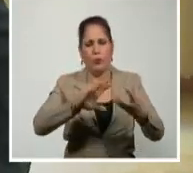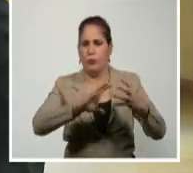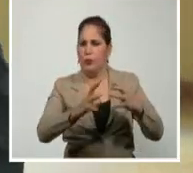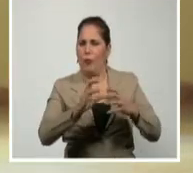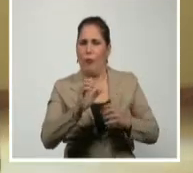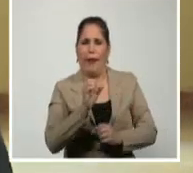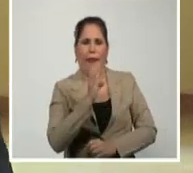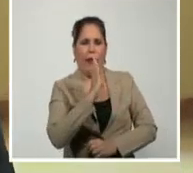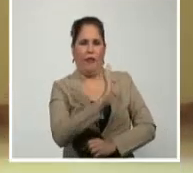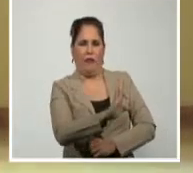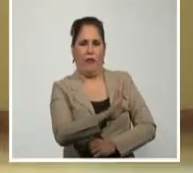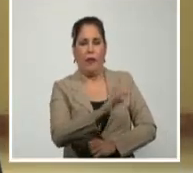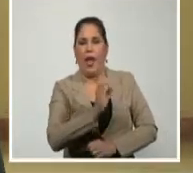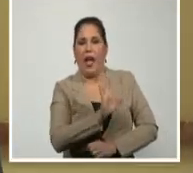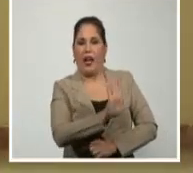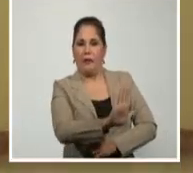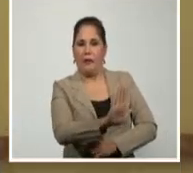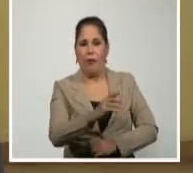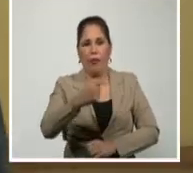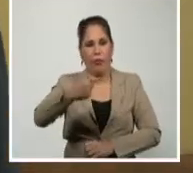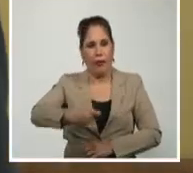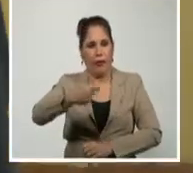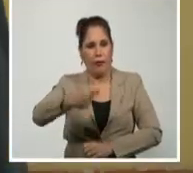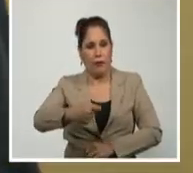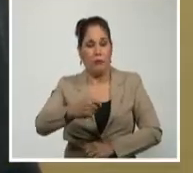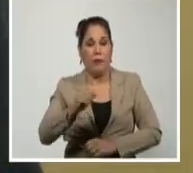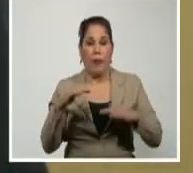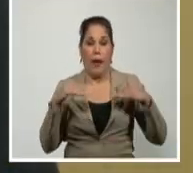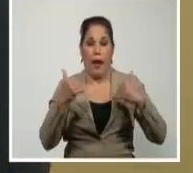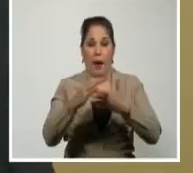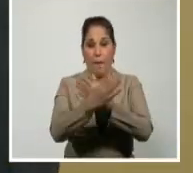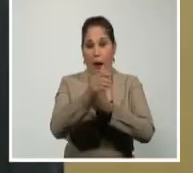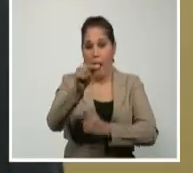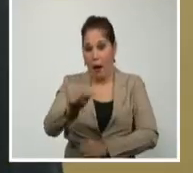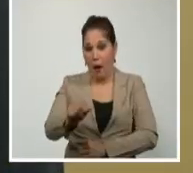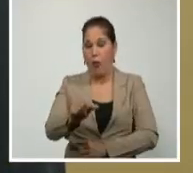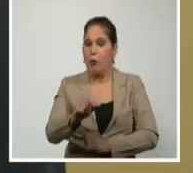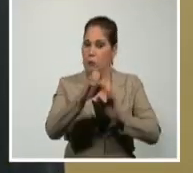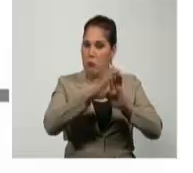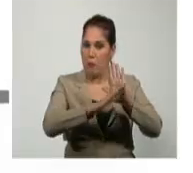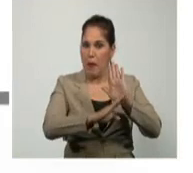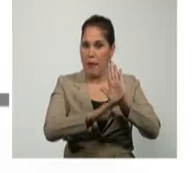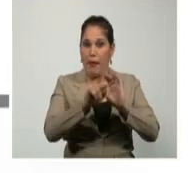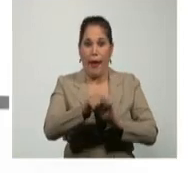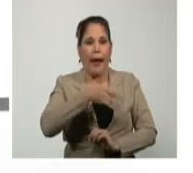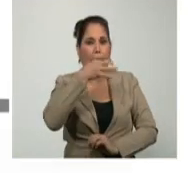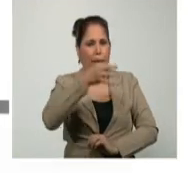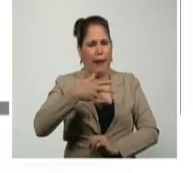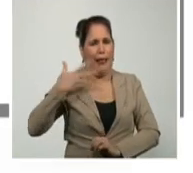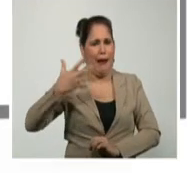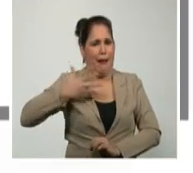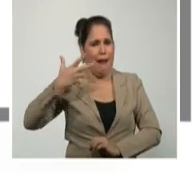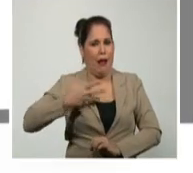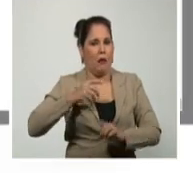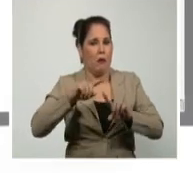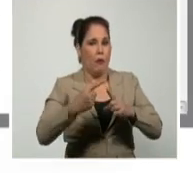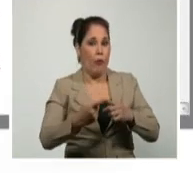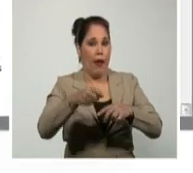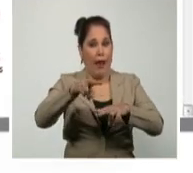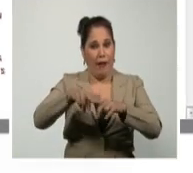reproche merece, a juicio del director de Estados Unidos de la Cancillería cubana, la medida que ha suscitado repudios más allá de La